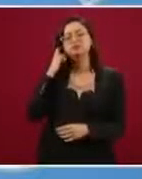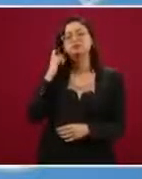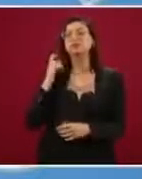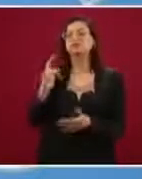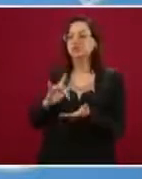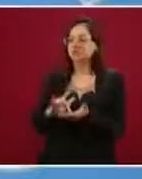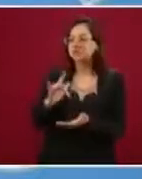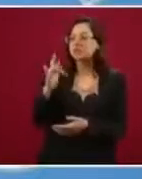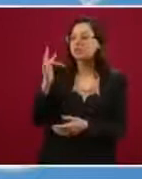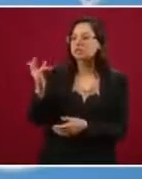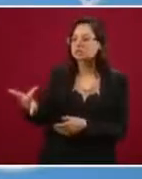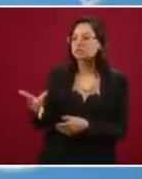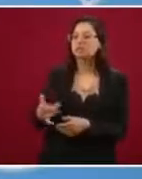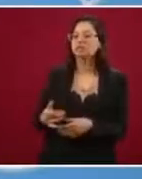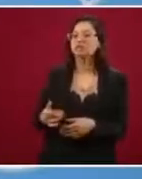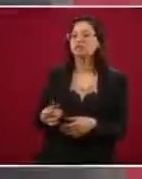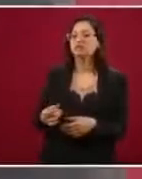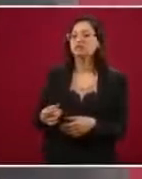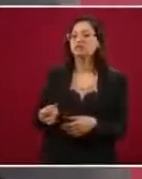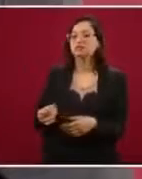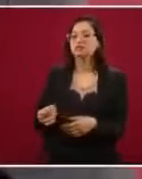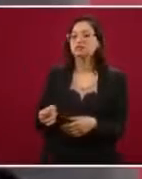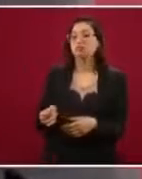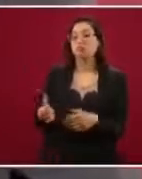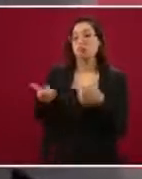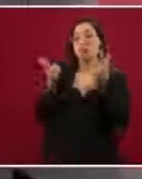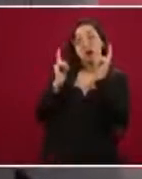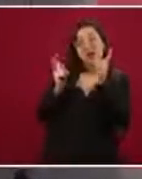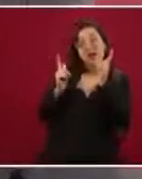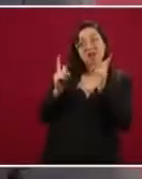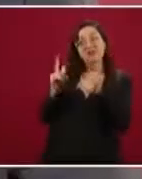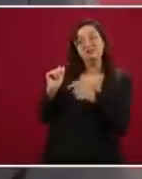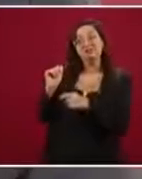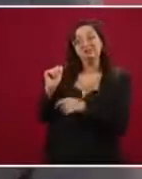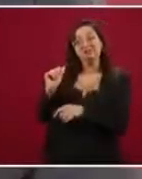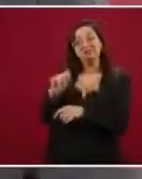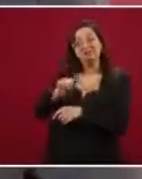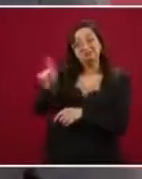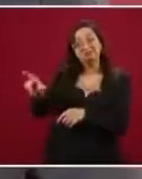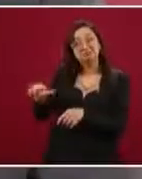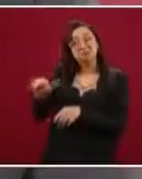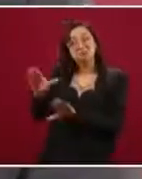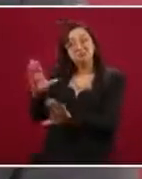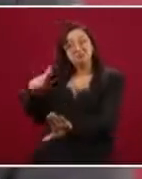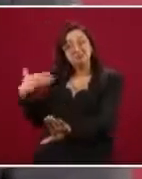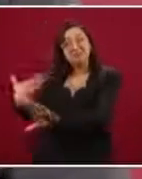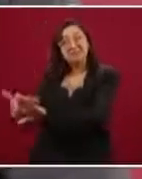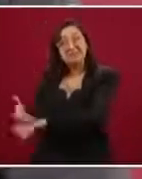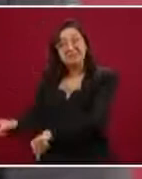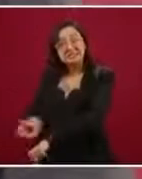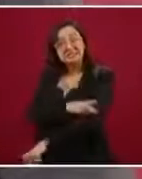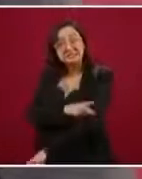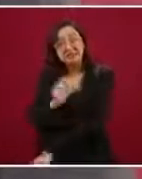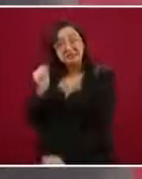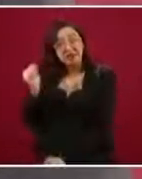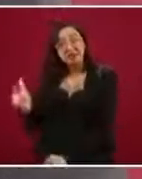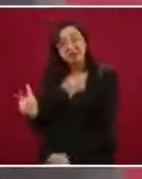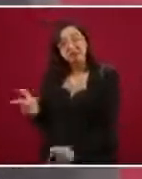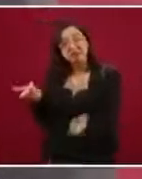agradezco, ojalá y no vaya a haber represalias, porque me estás entrevistando.